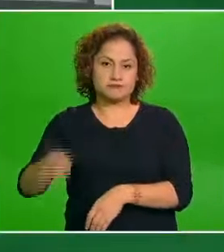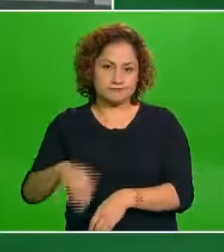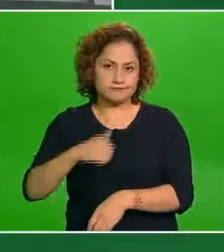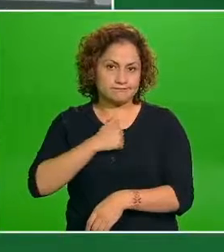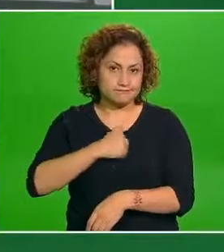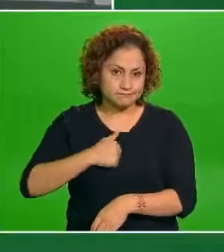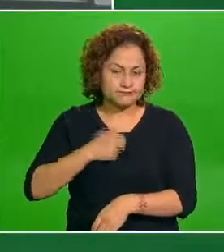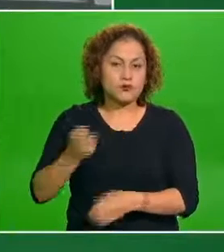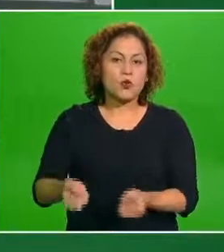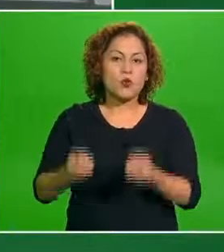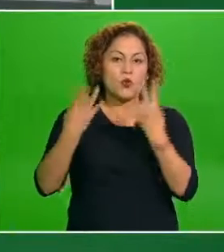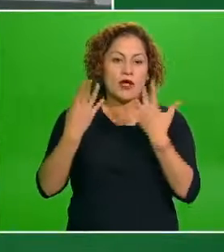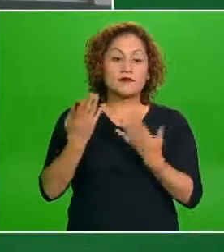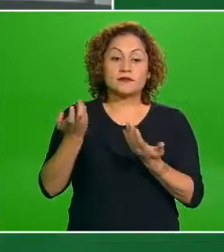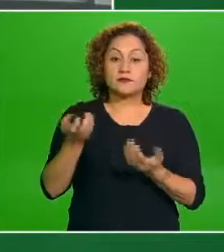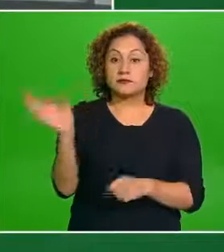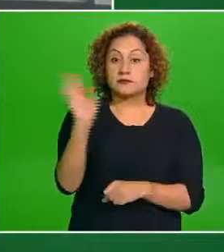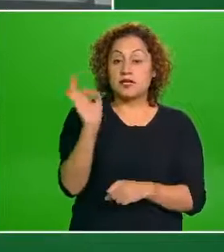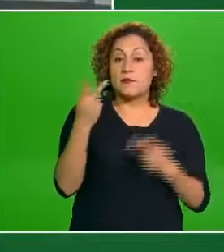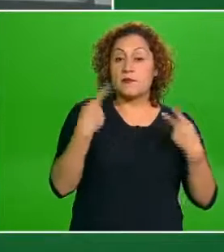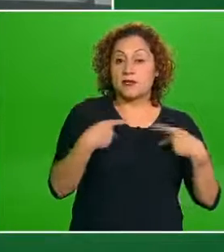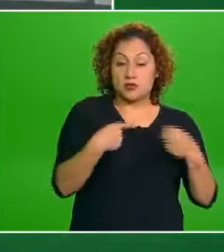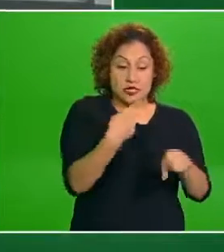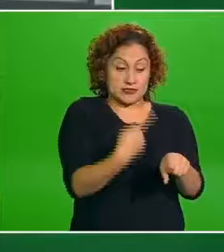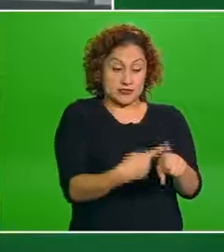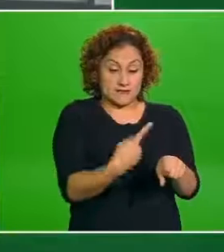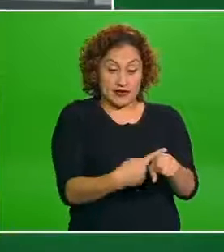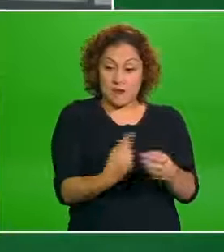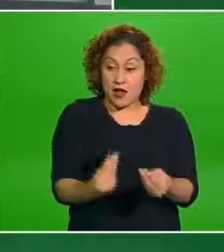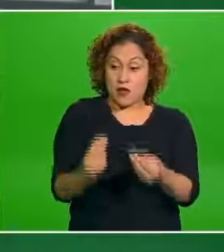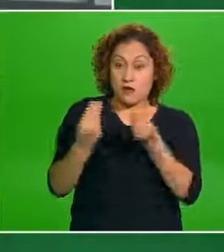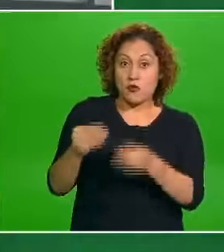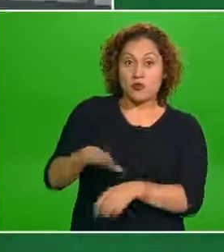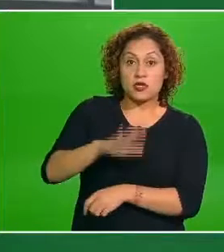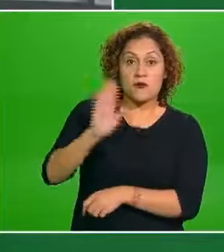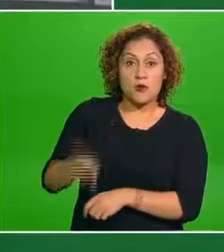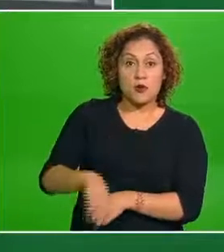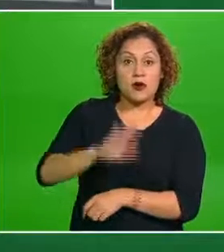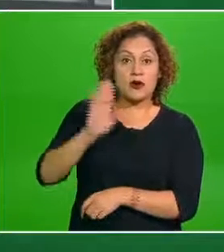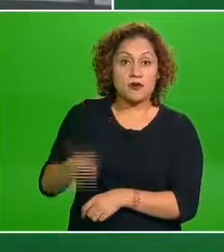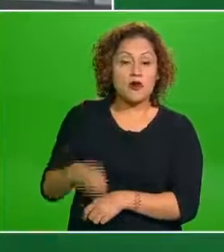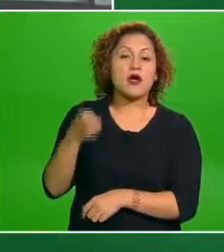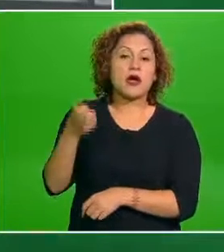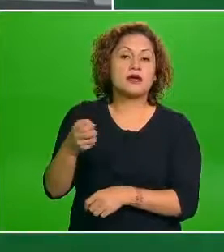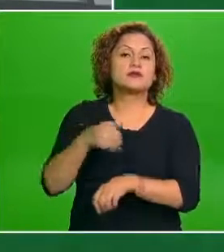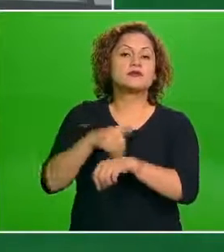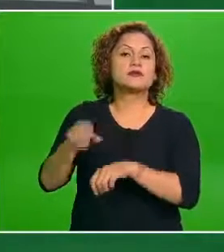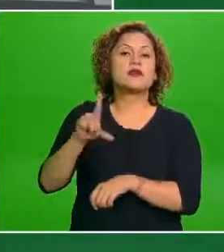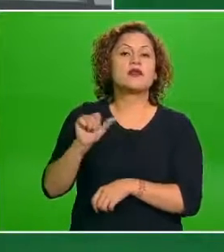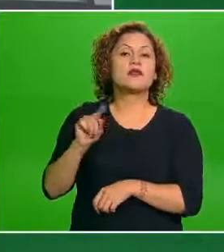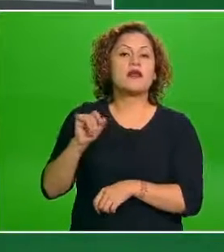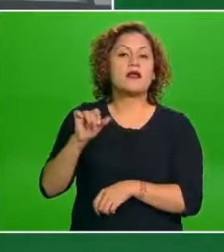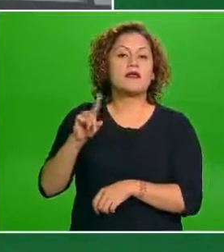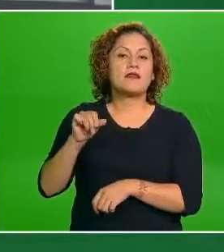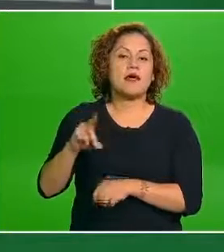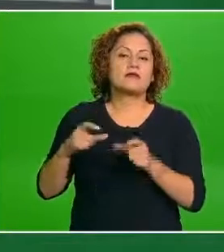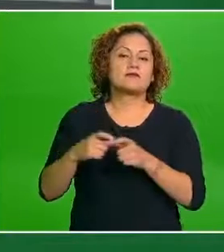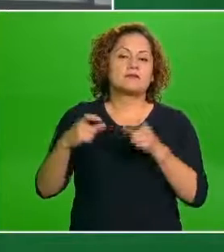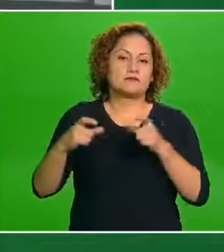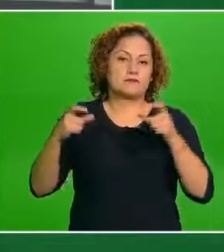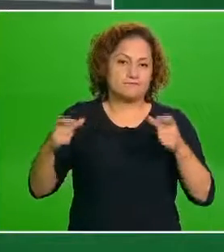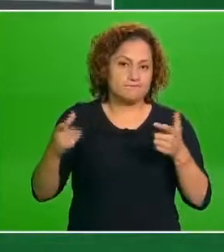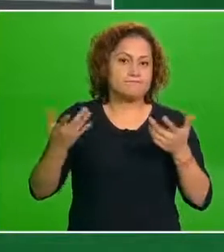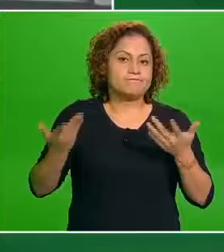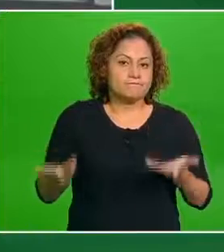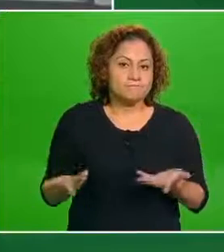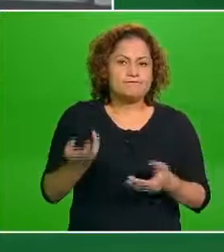personas enfermas fallezcan, obviamente esta letalidad pues va a incrementar. Y eso ocurre normalmente cuando tenemos